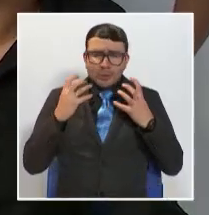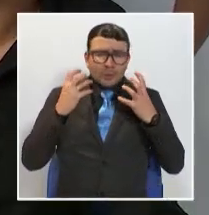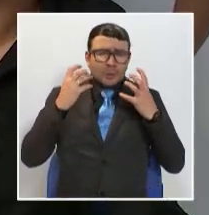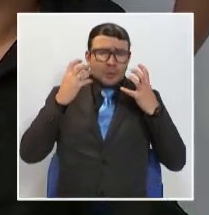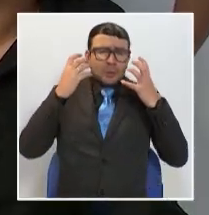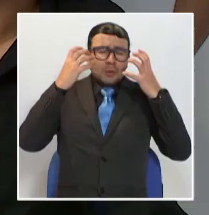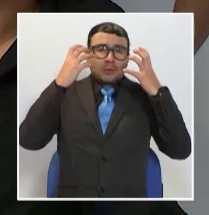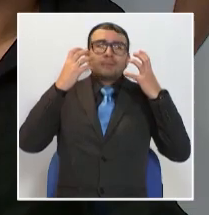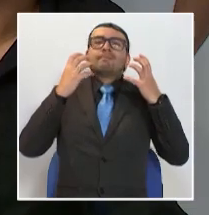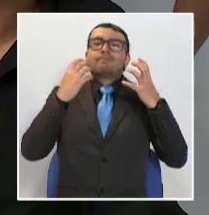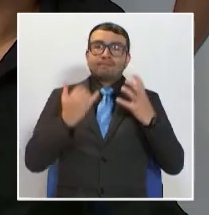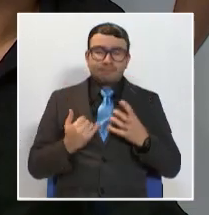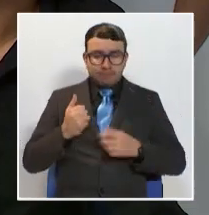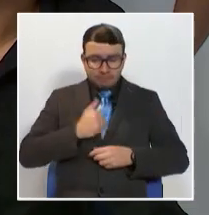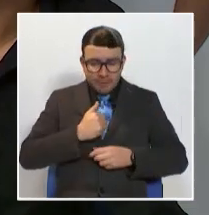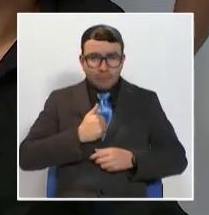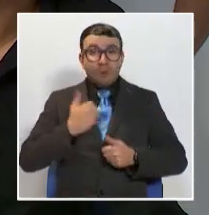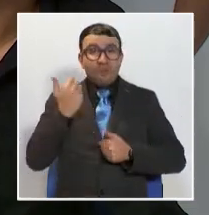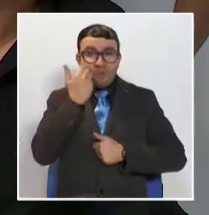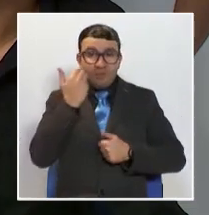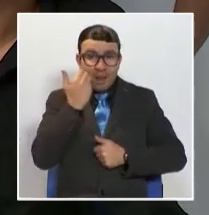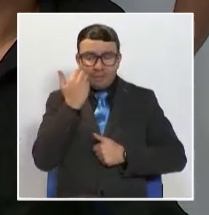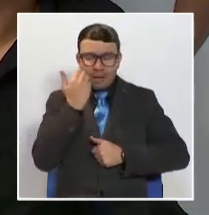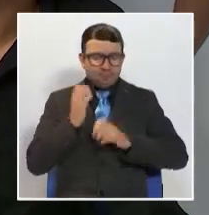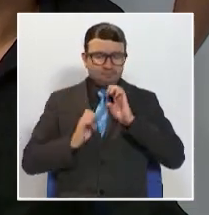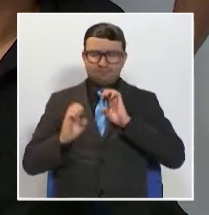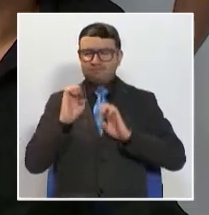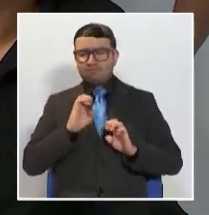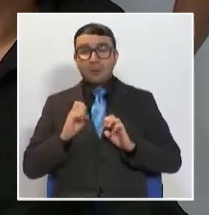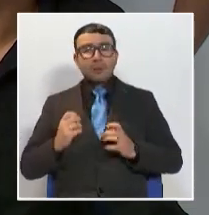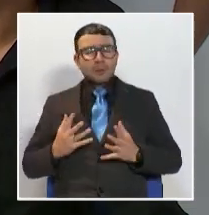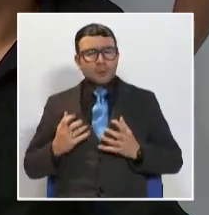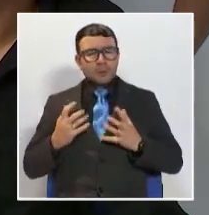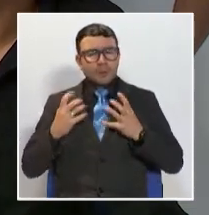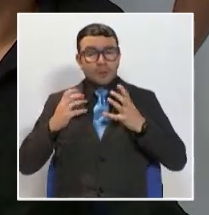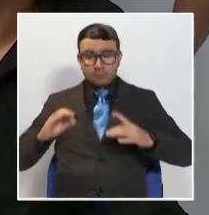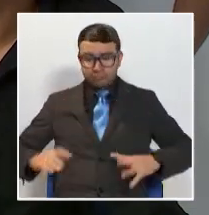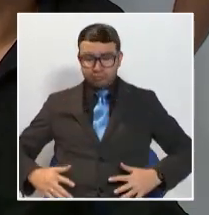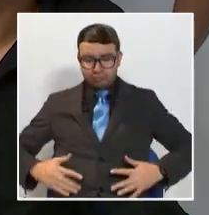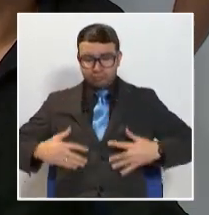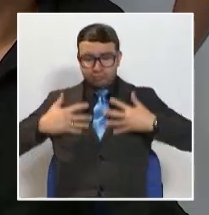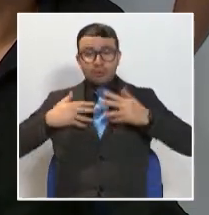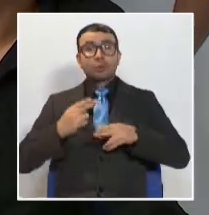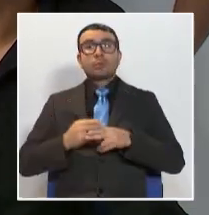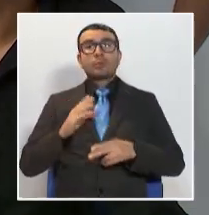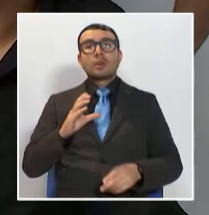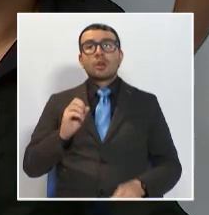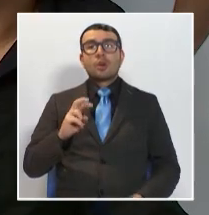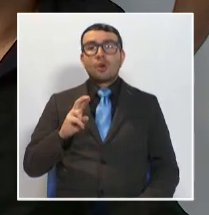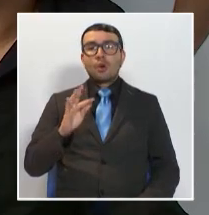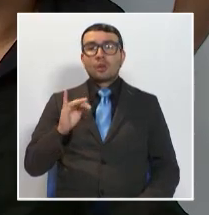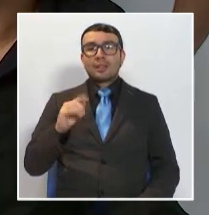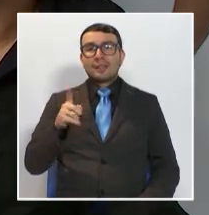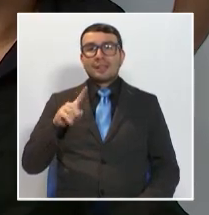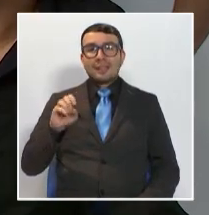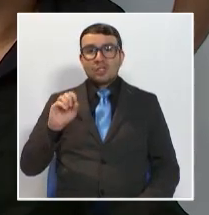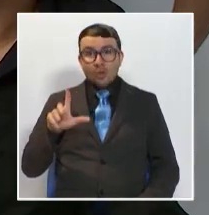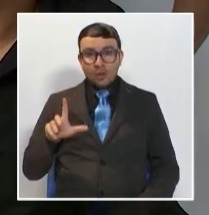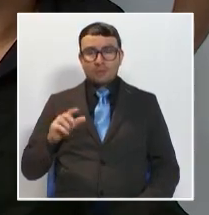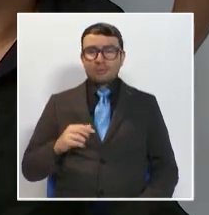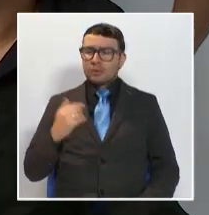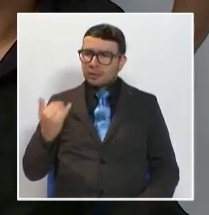tipo de enfermedades autoinmunes, porque el estrés libera una hormona que se llama cortisol, y el cortisol es una hormona